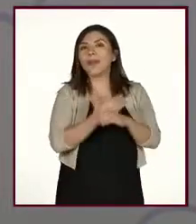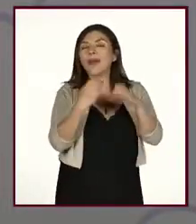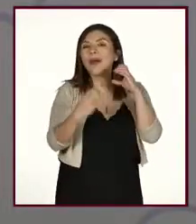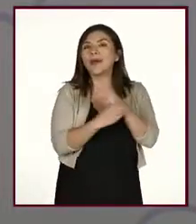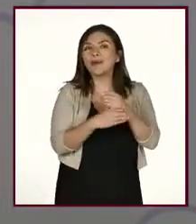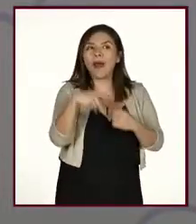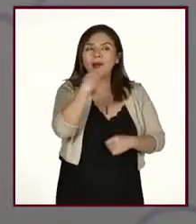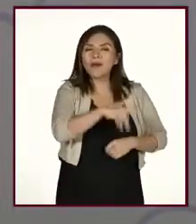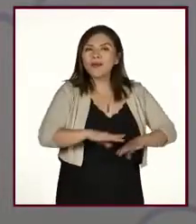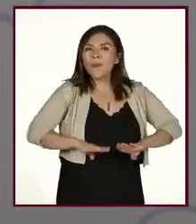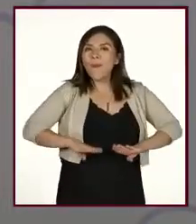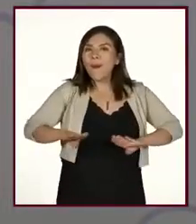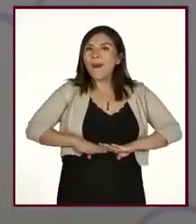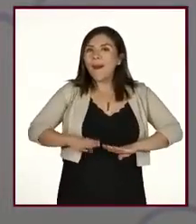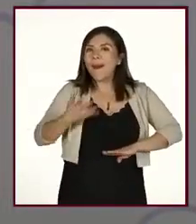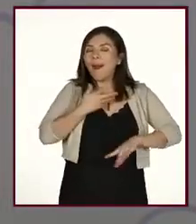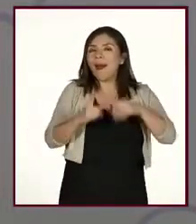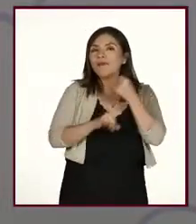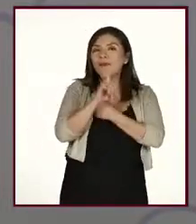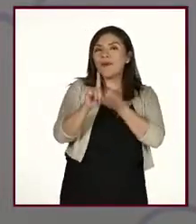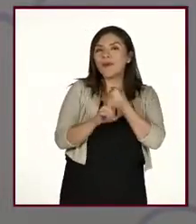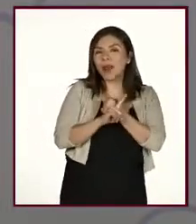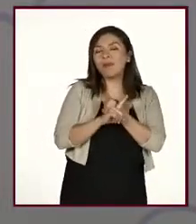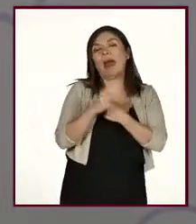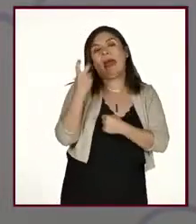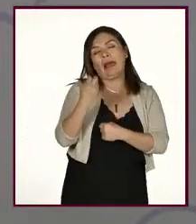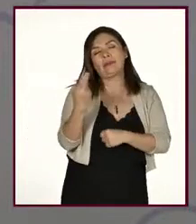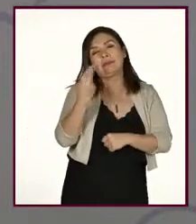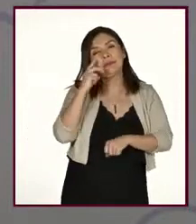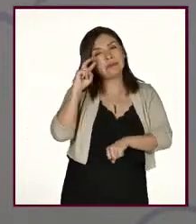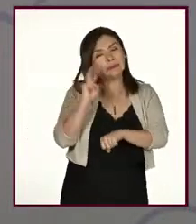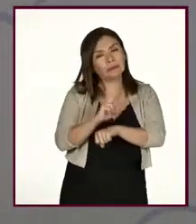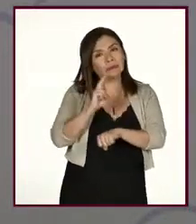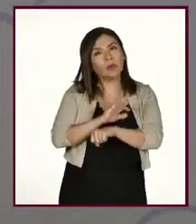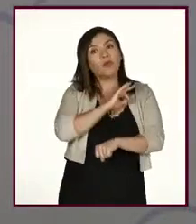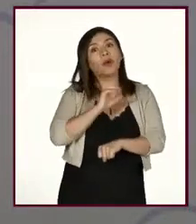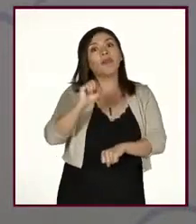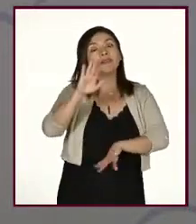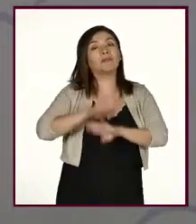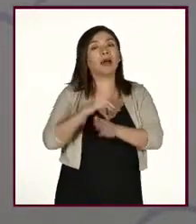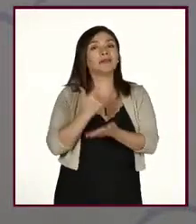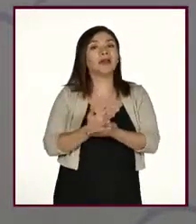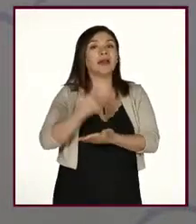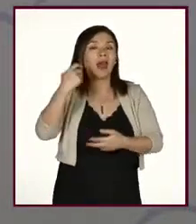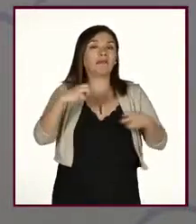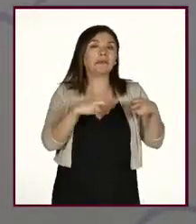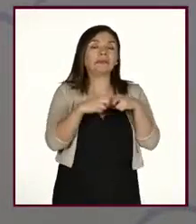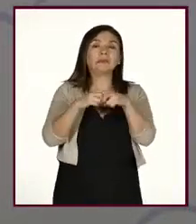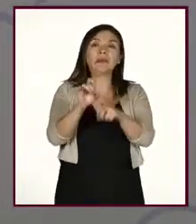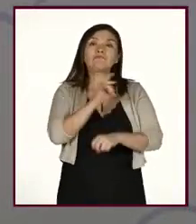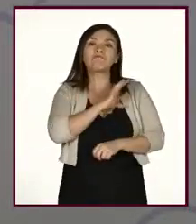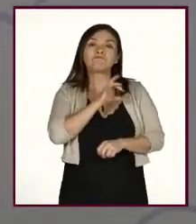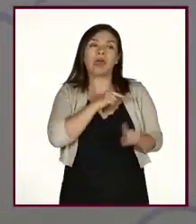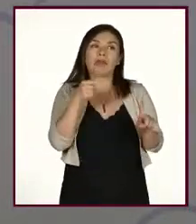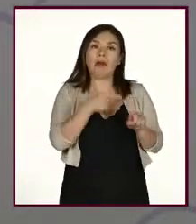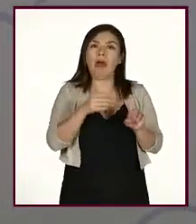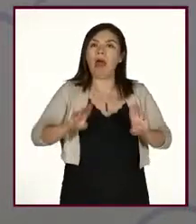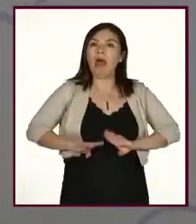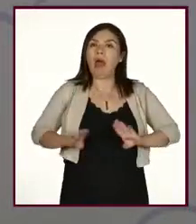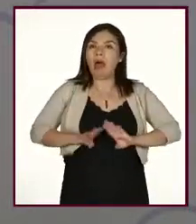de conducta, pero realmente puede ser una manifestación de síntomas graves de ansiedad, cuando ya está presentando estas